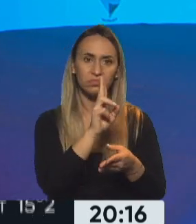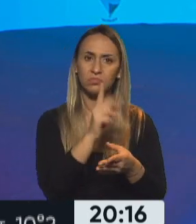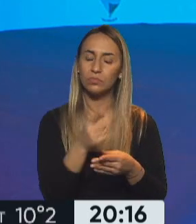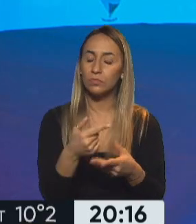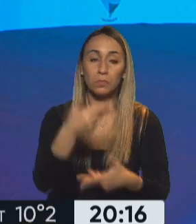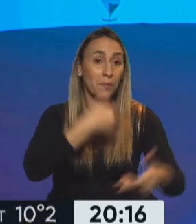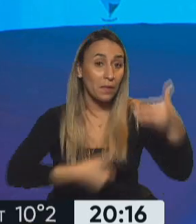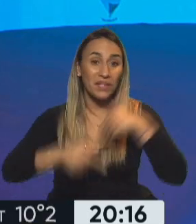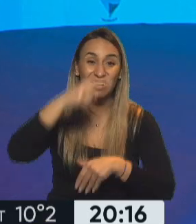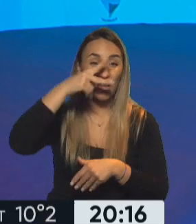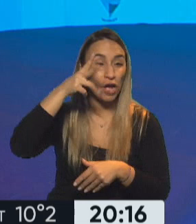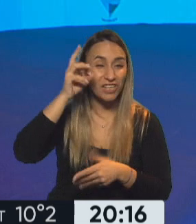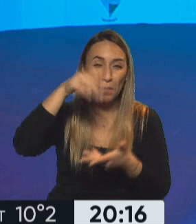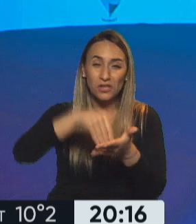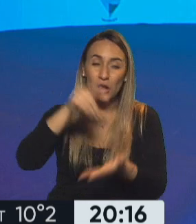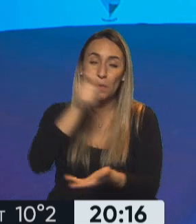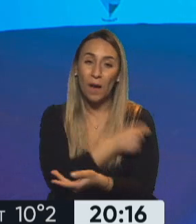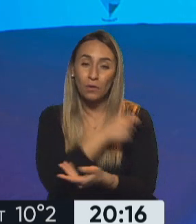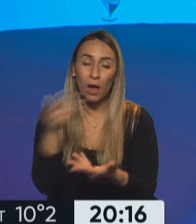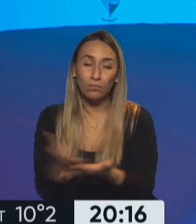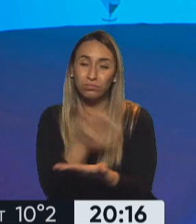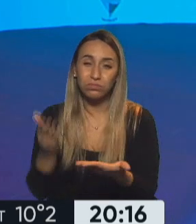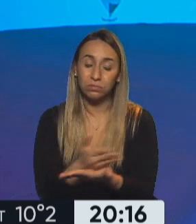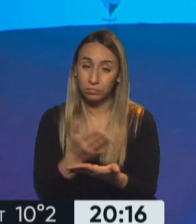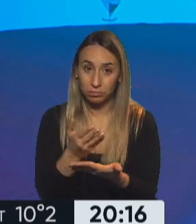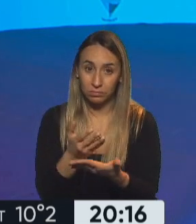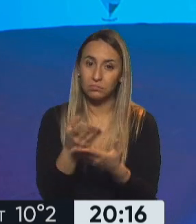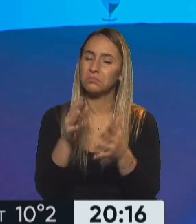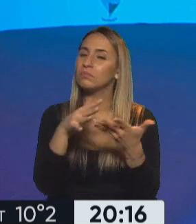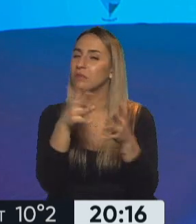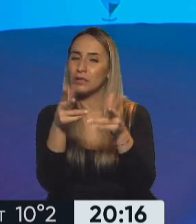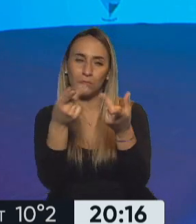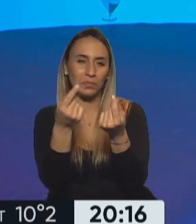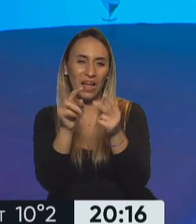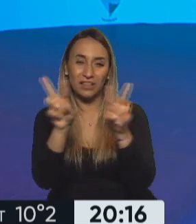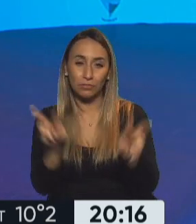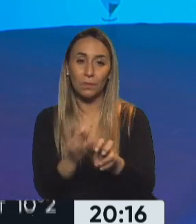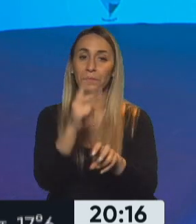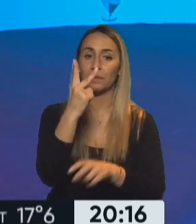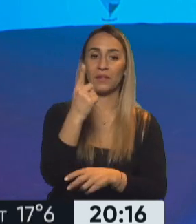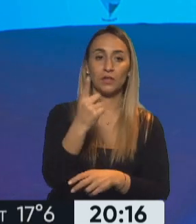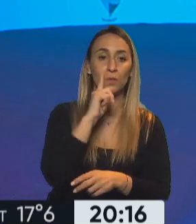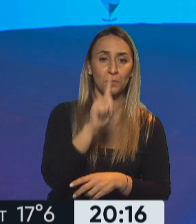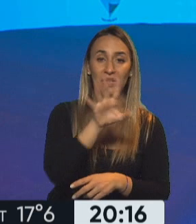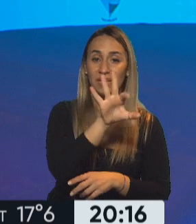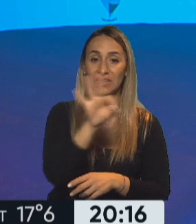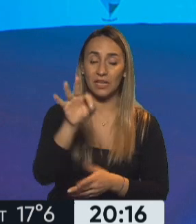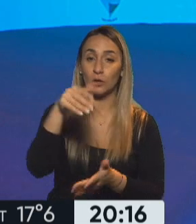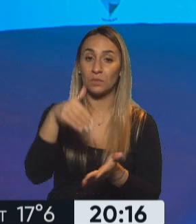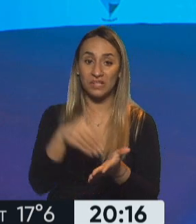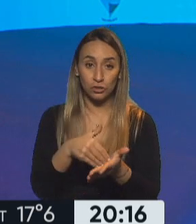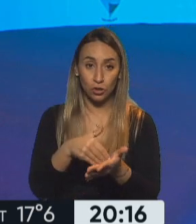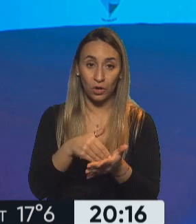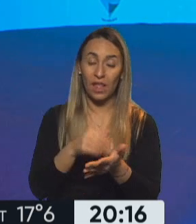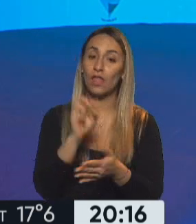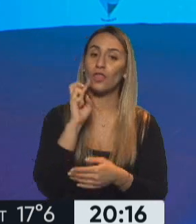vacunas. La facturación global de la compañía estimada es de 21.500 millones